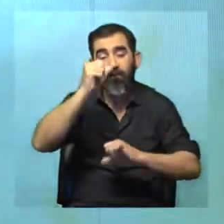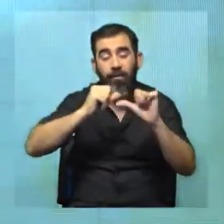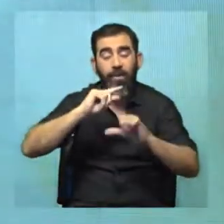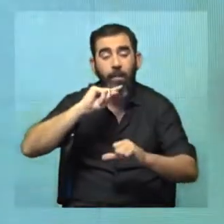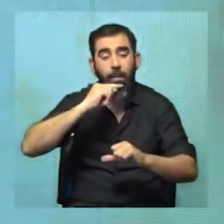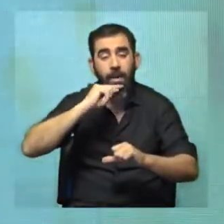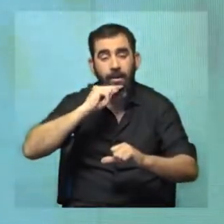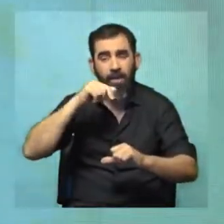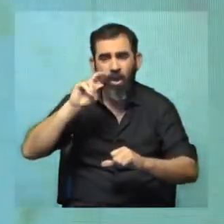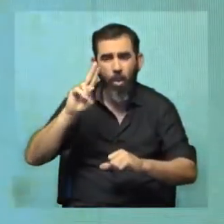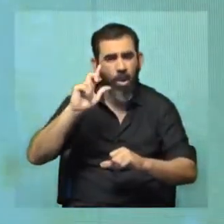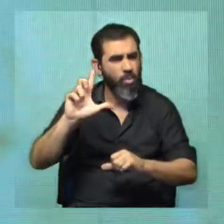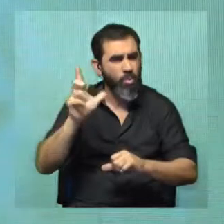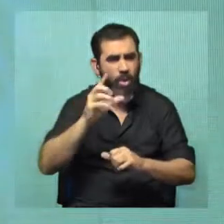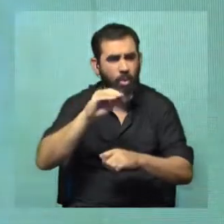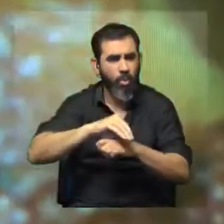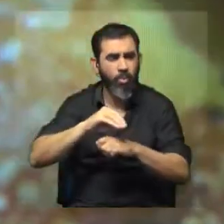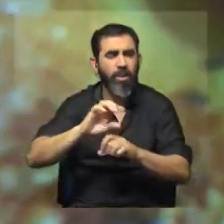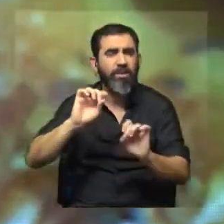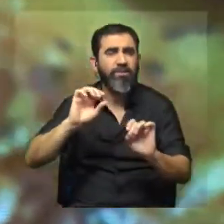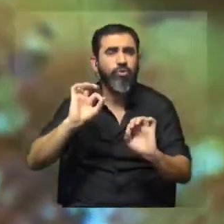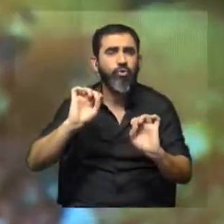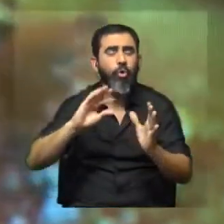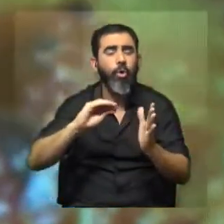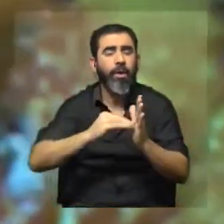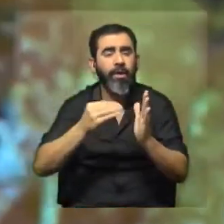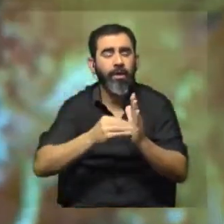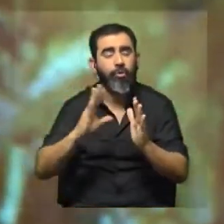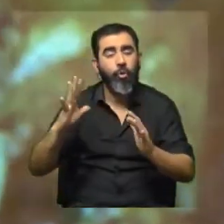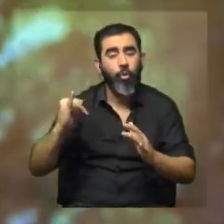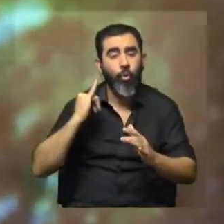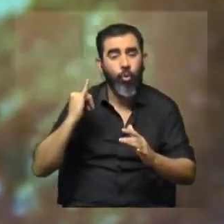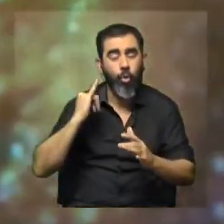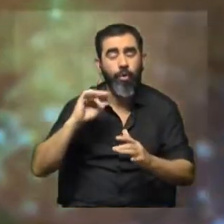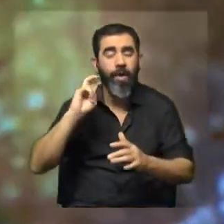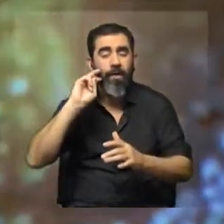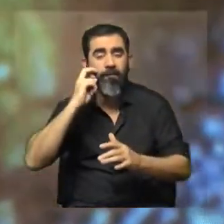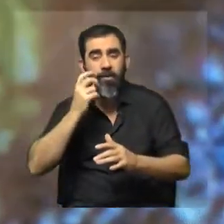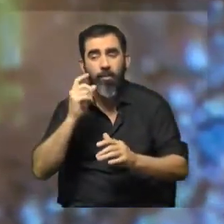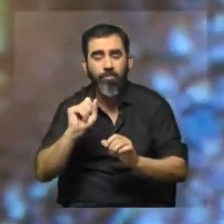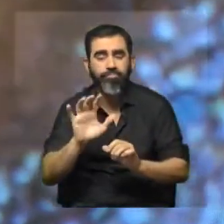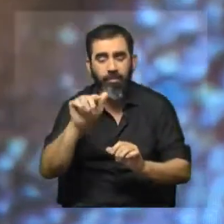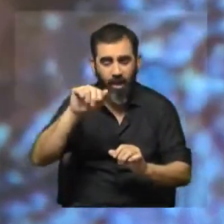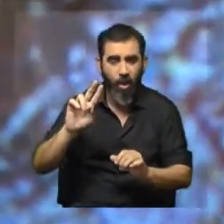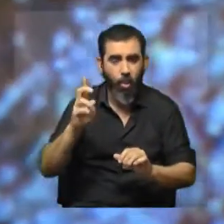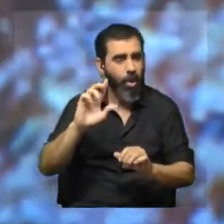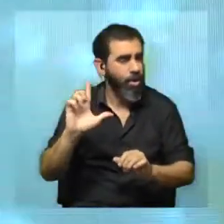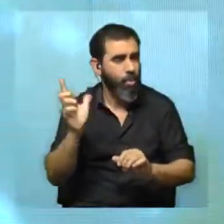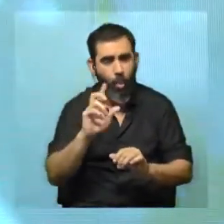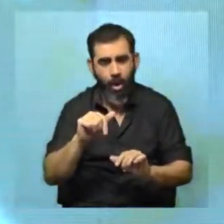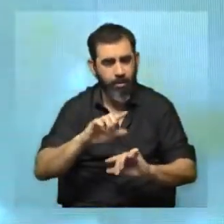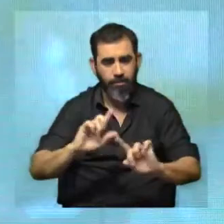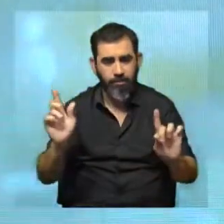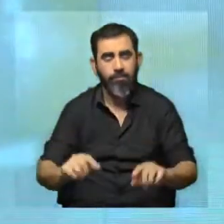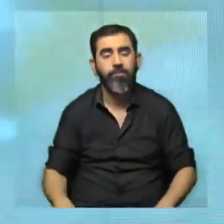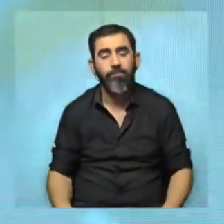Uruguay no hay mucha cultura de fermentados, salvo los quesos, el queso Colonia, los vinos, pero no hay uno que sea como una insignia nuestra.